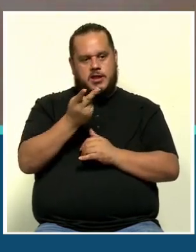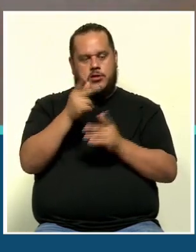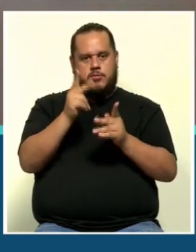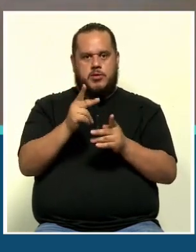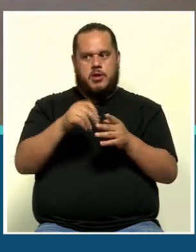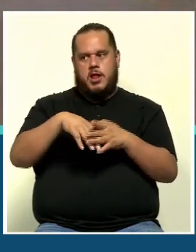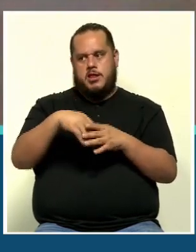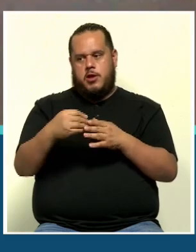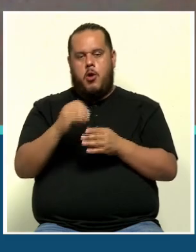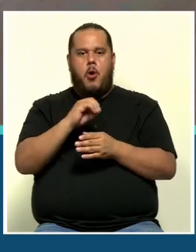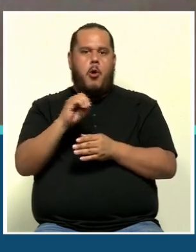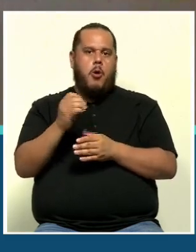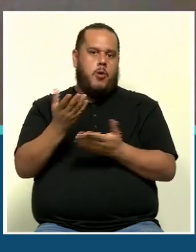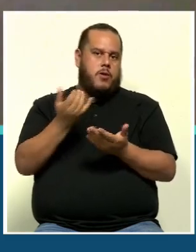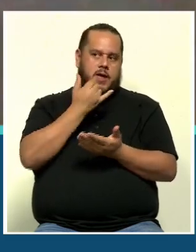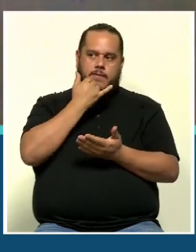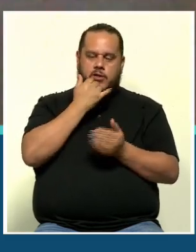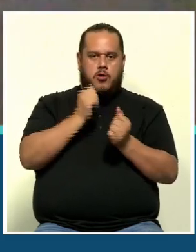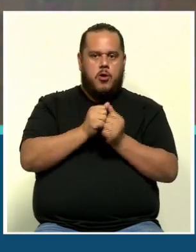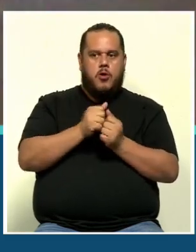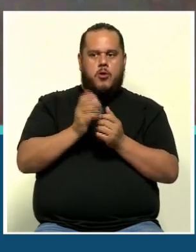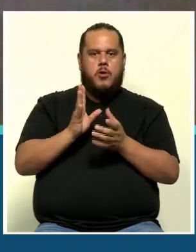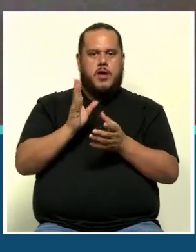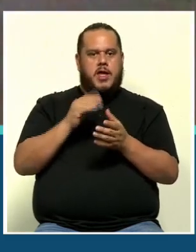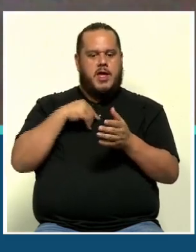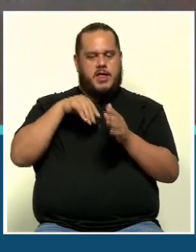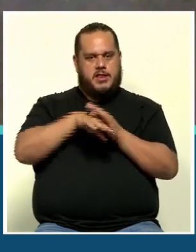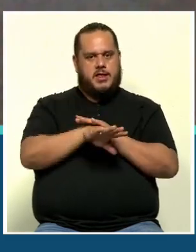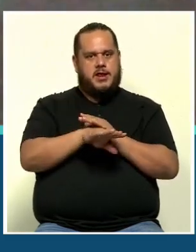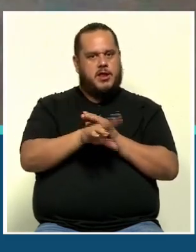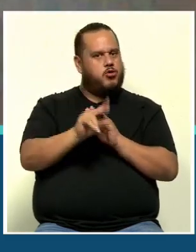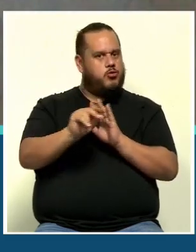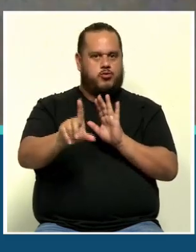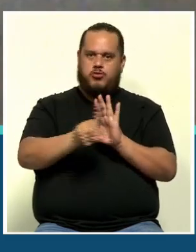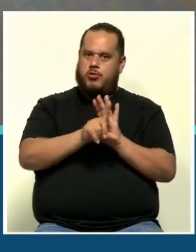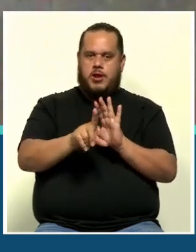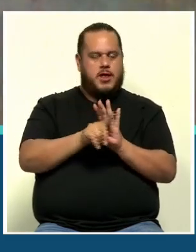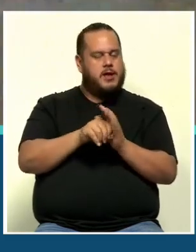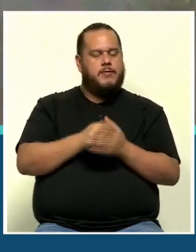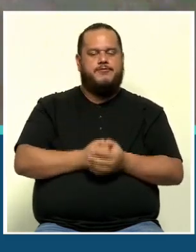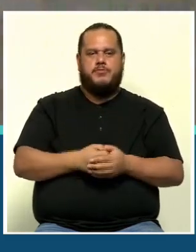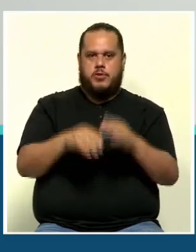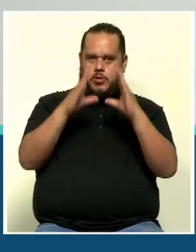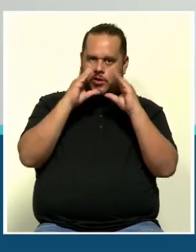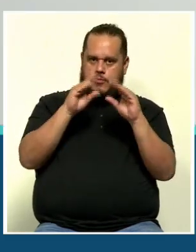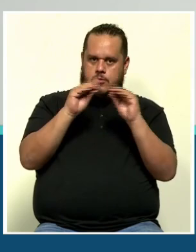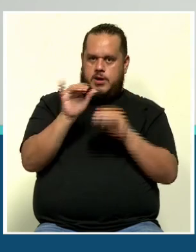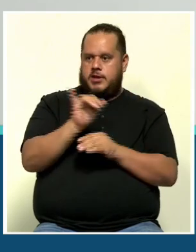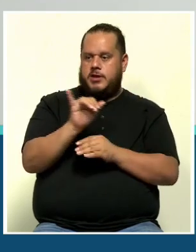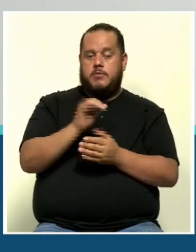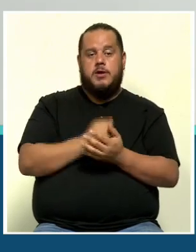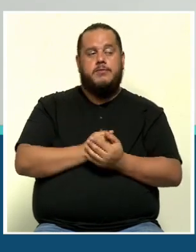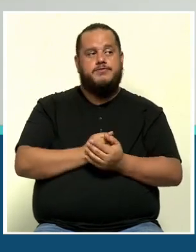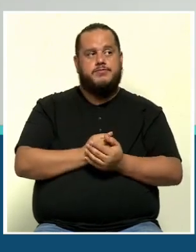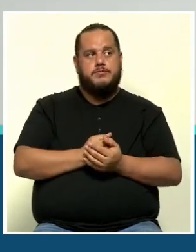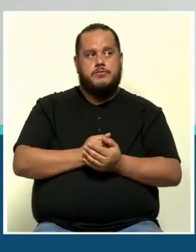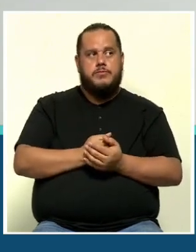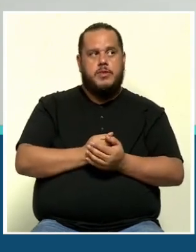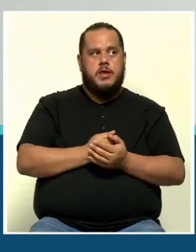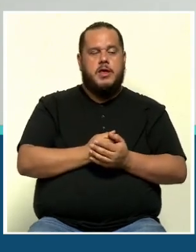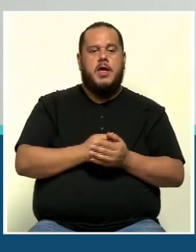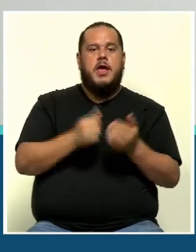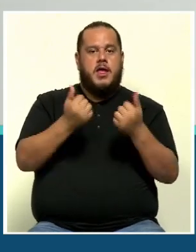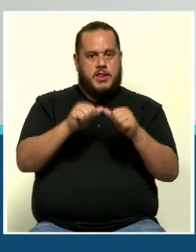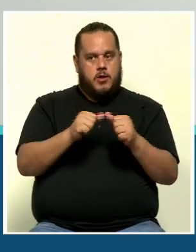salieron o qué fue lo que sucedió con este ingreso ilegal. Veamos. Informarles además que de acuerdo